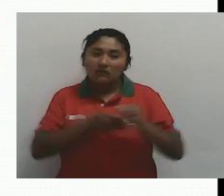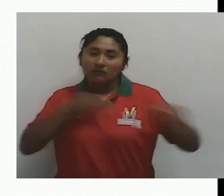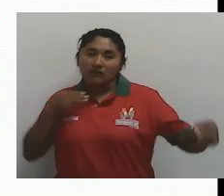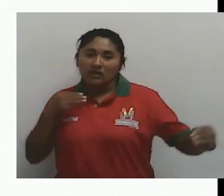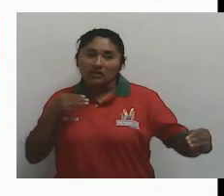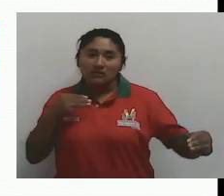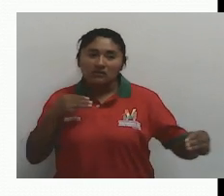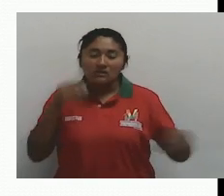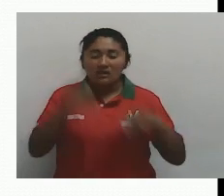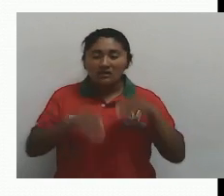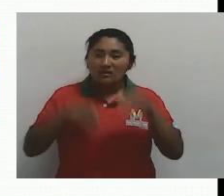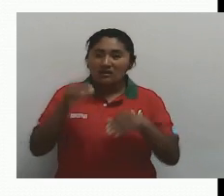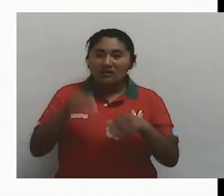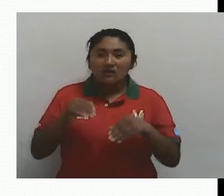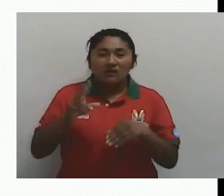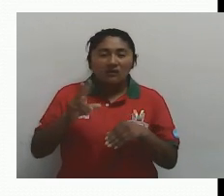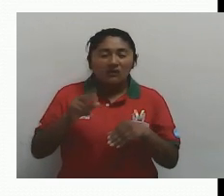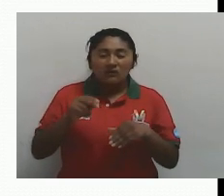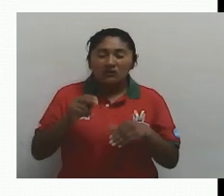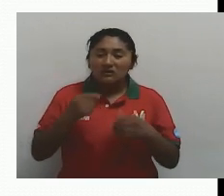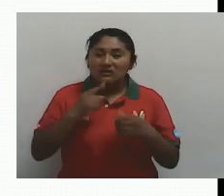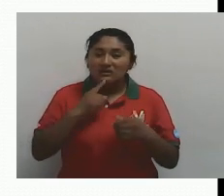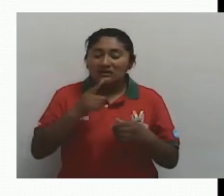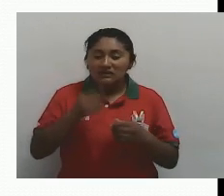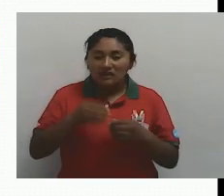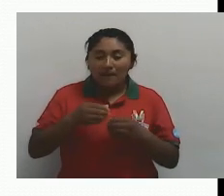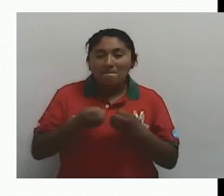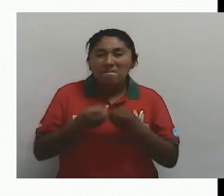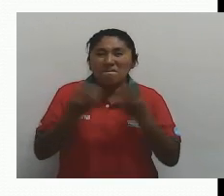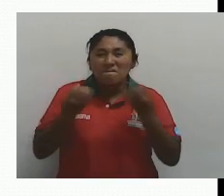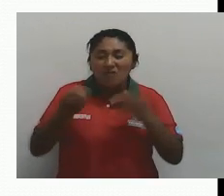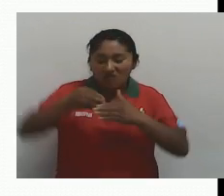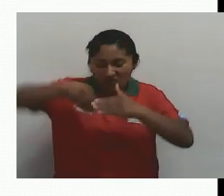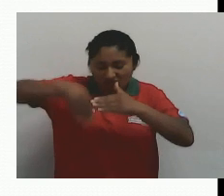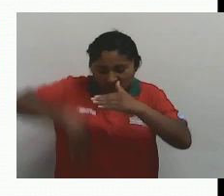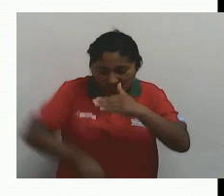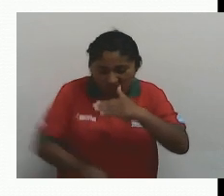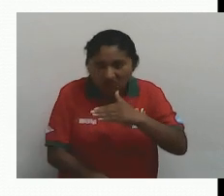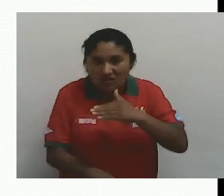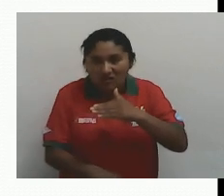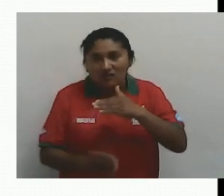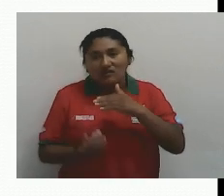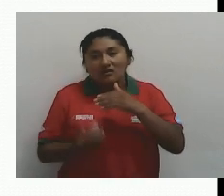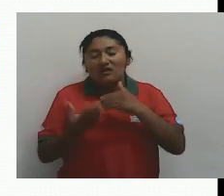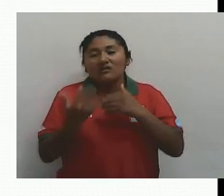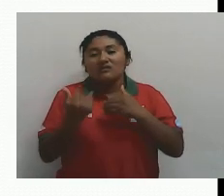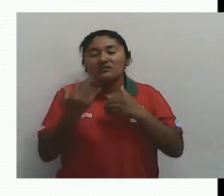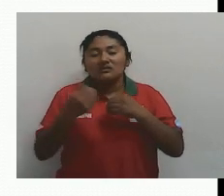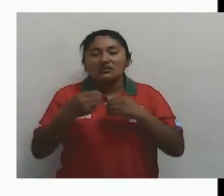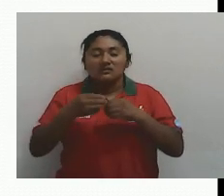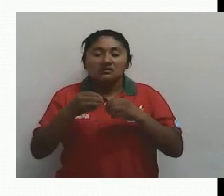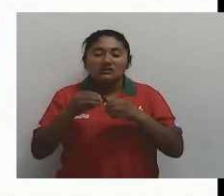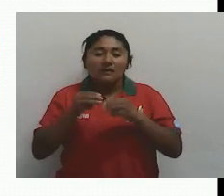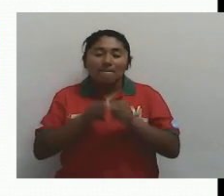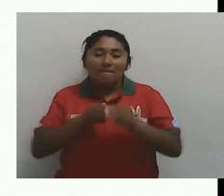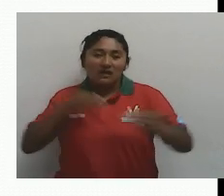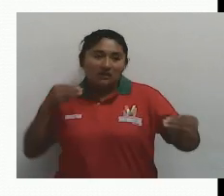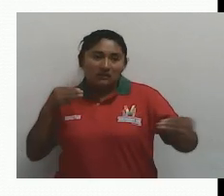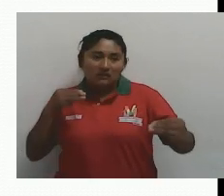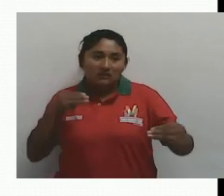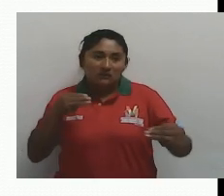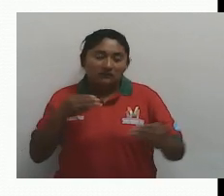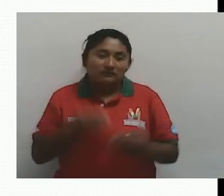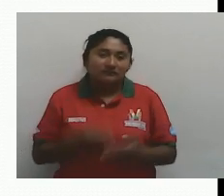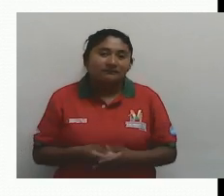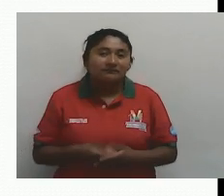sobrepasar sumergido los 15 metros en la salida. En la salida y en la vuelta, pero es más común que cometan esta falta en la salida.